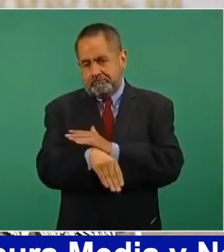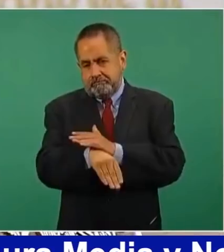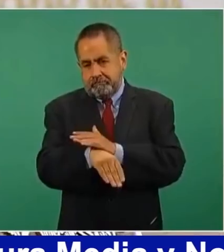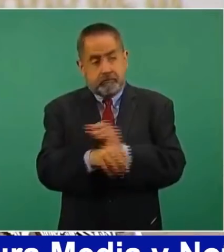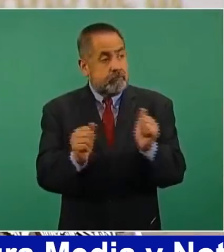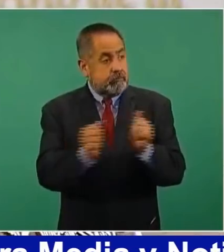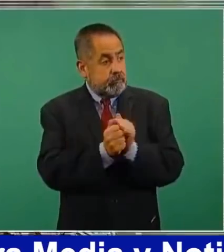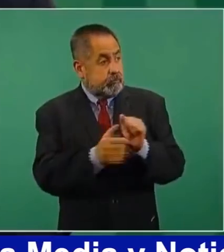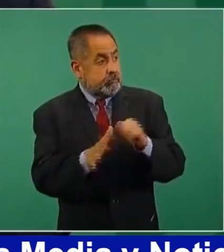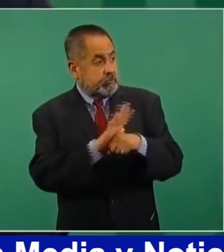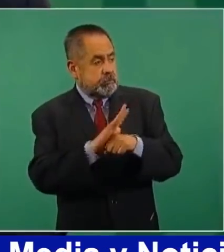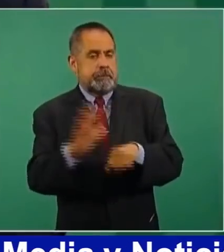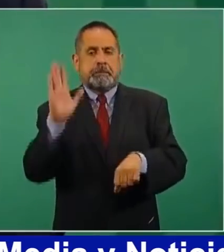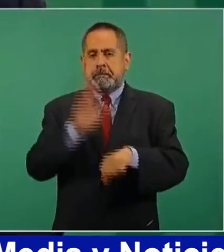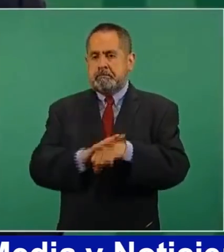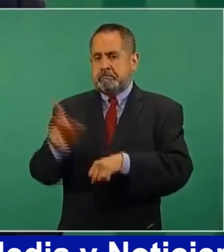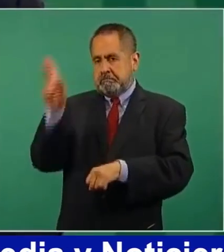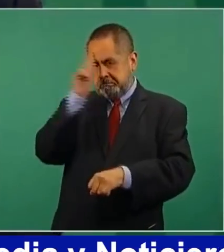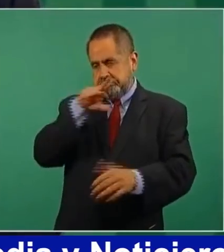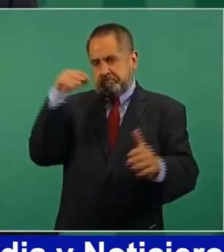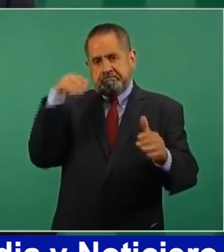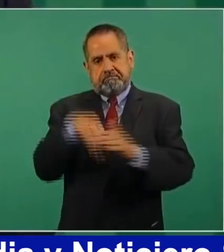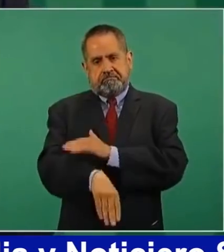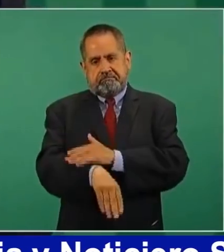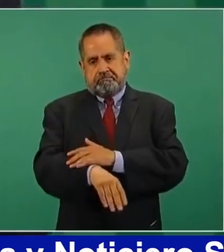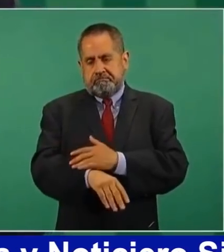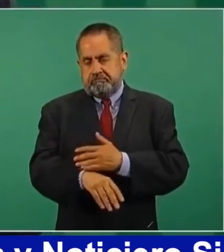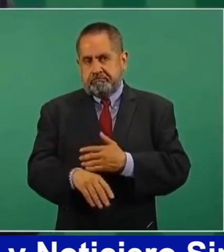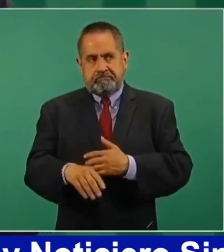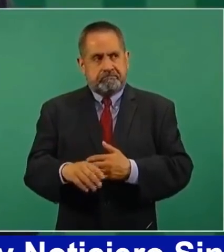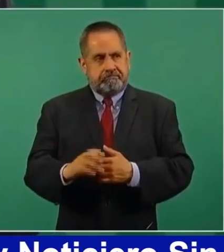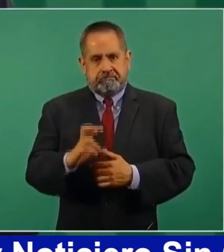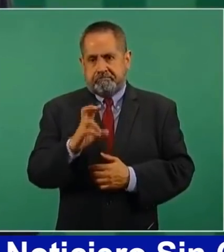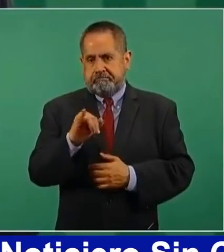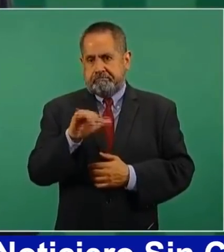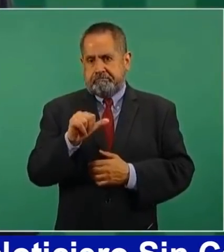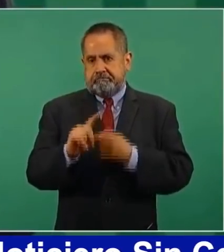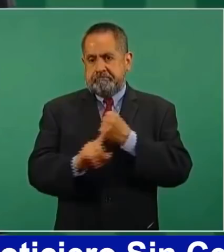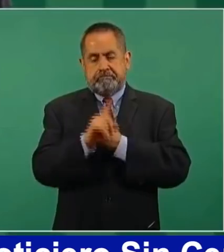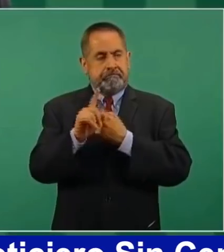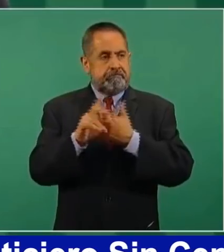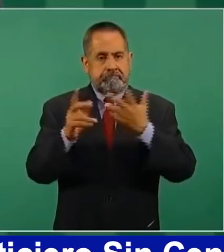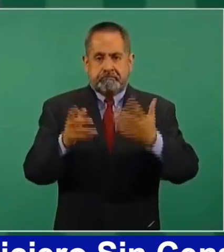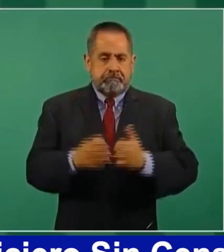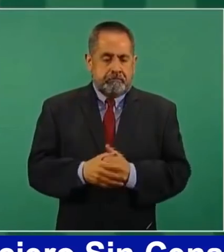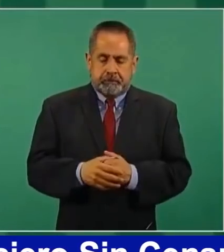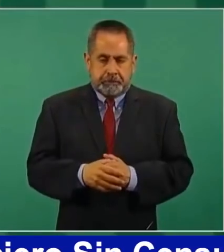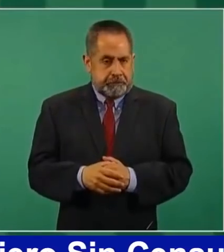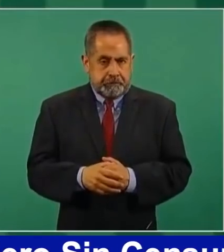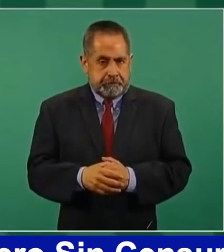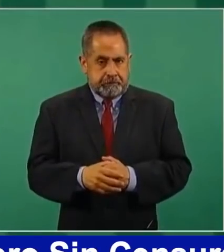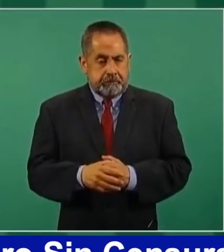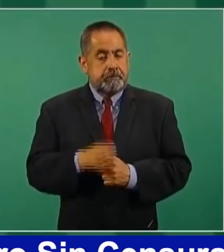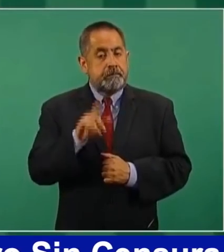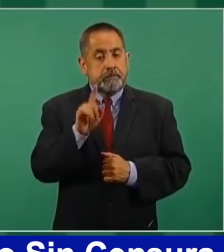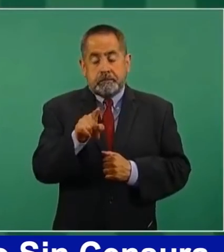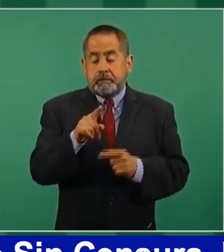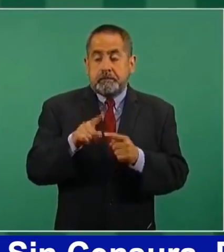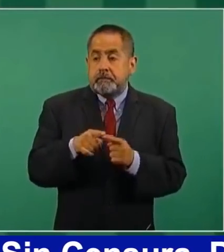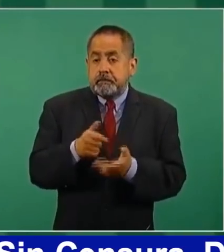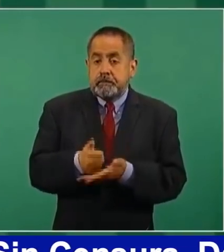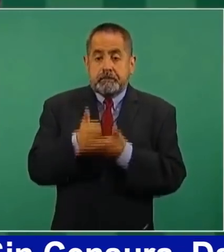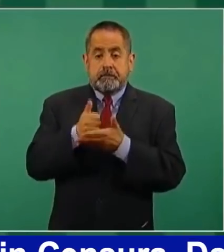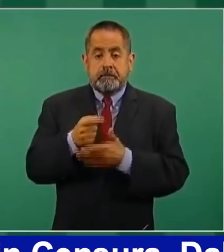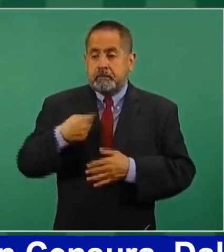se precipitó la crisis, que a nosotros lo que nos ayudó